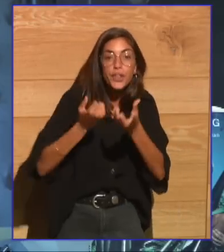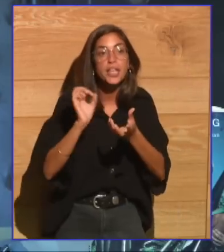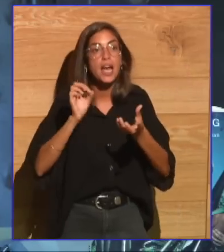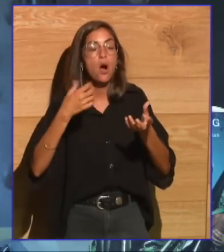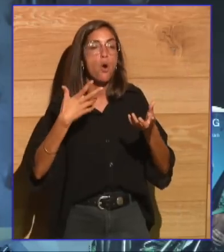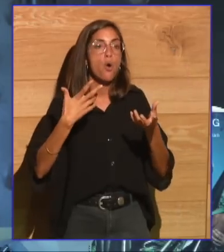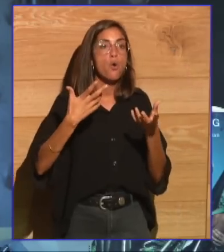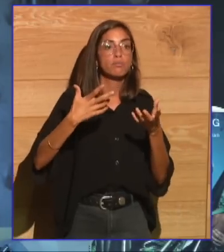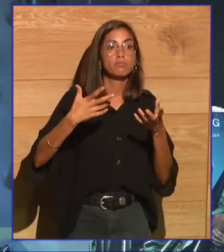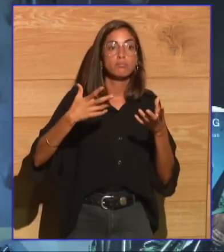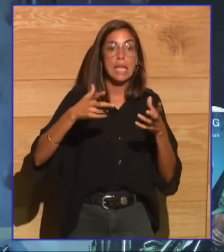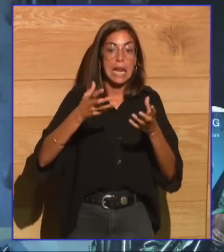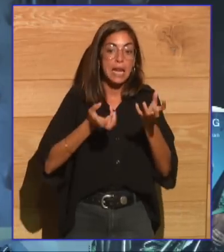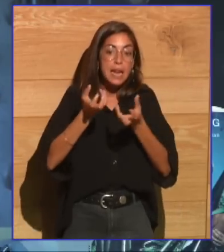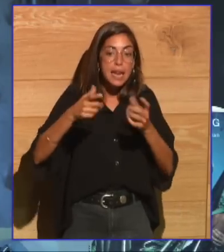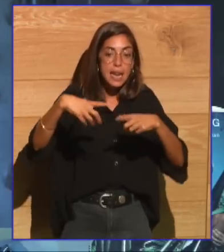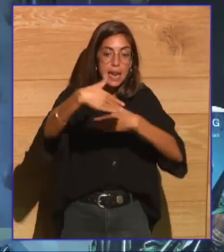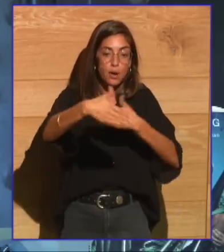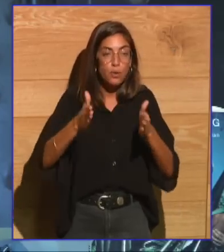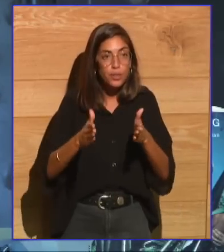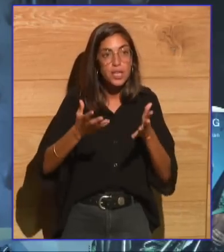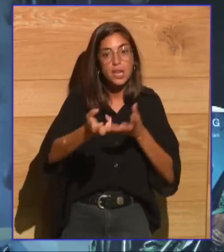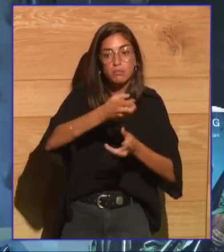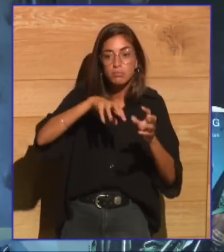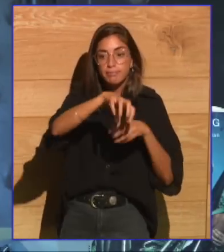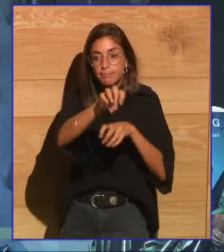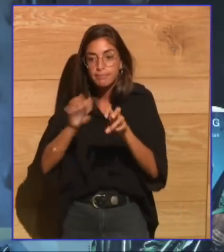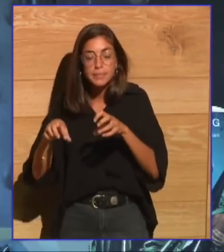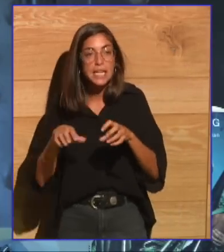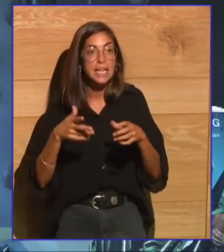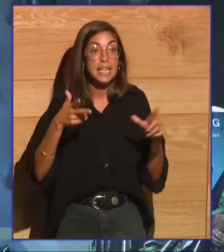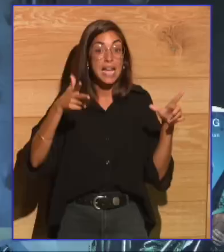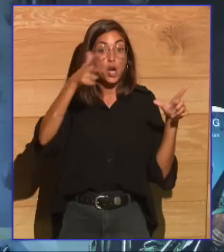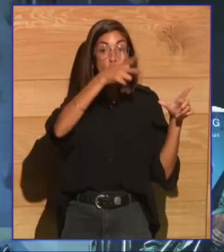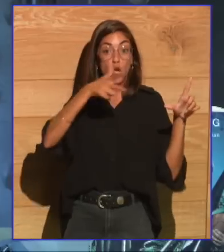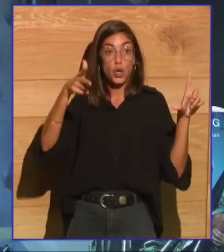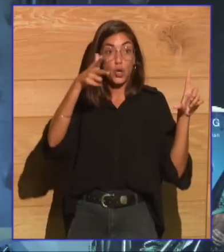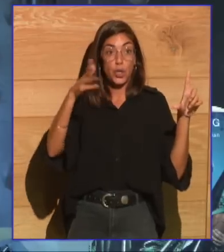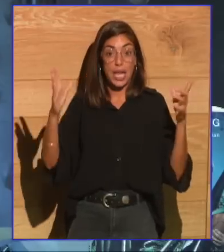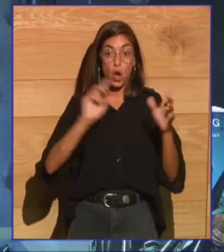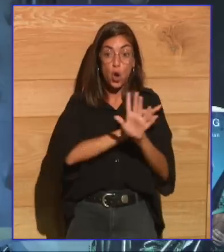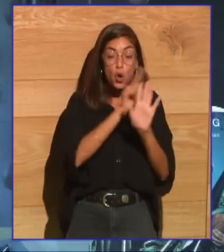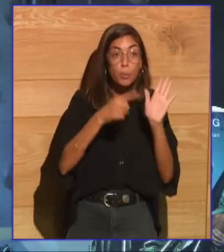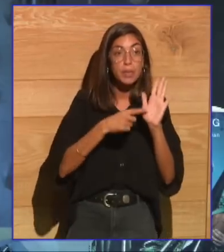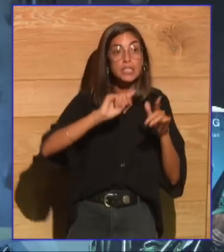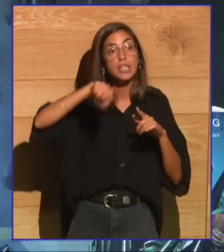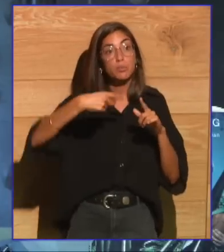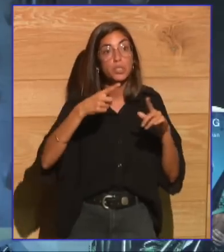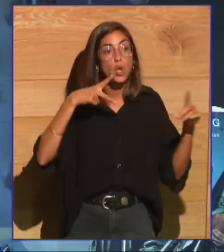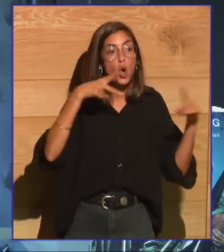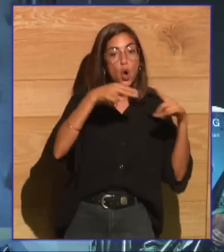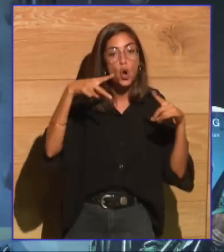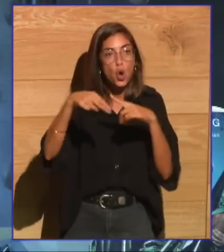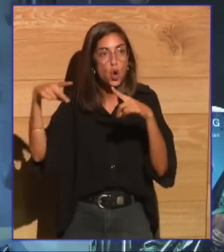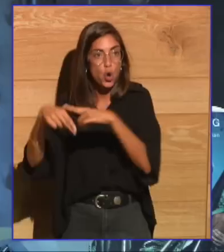cocina colocando cosas se rueda todo con un determinado ángulo y después se corta de forma abrupta eliminando momentos